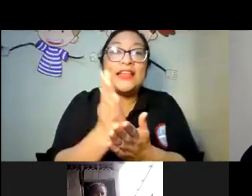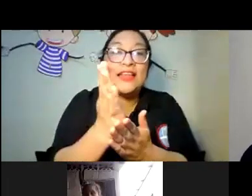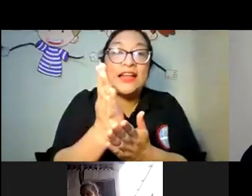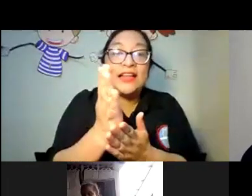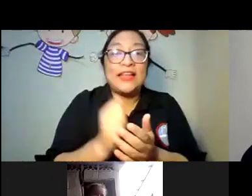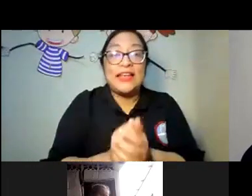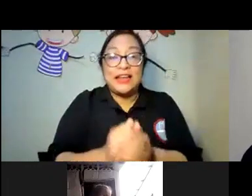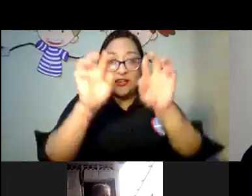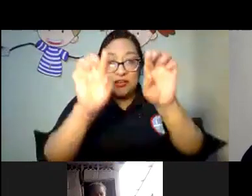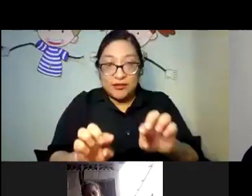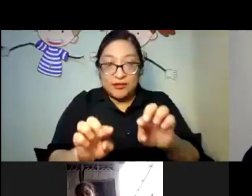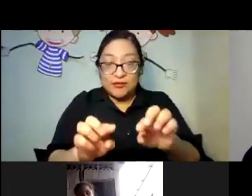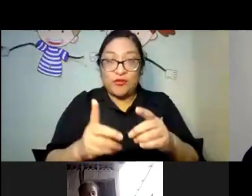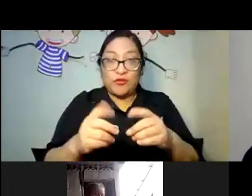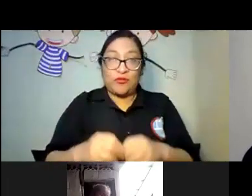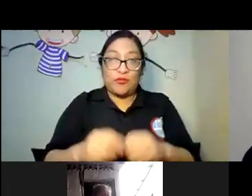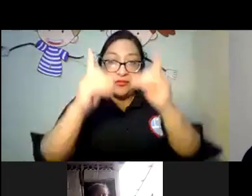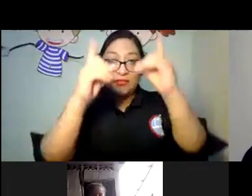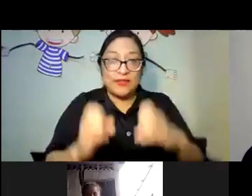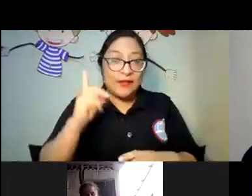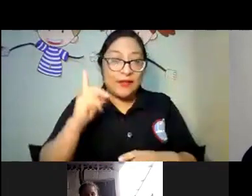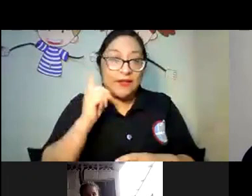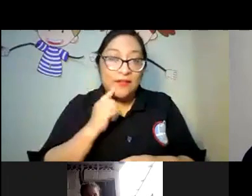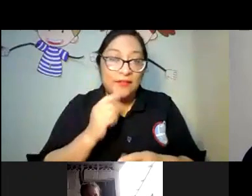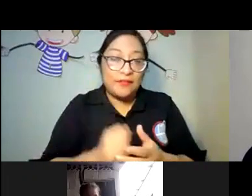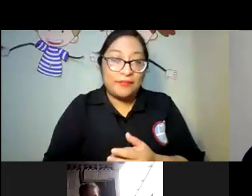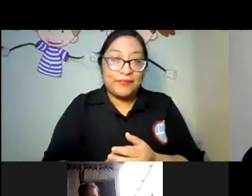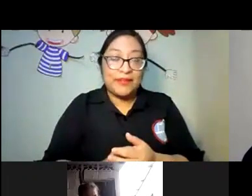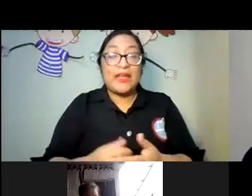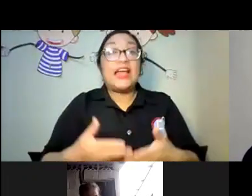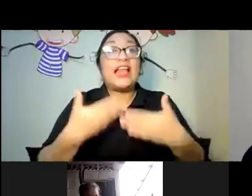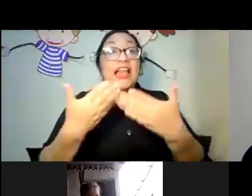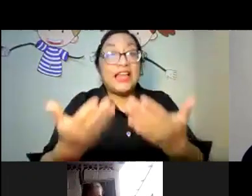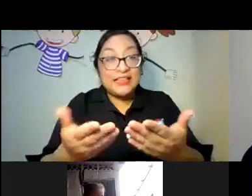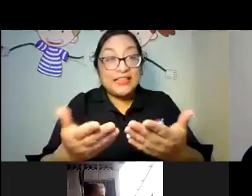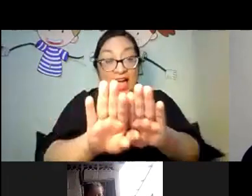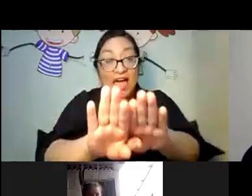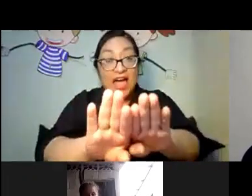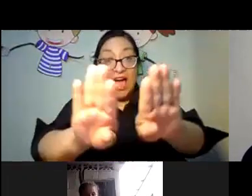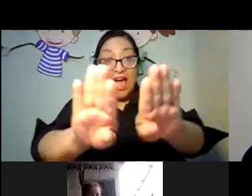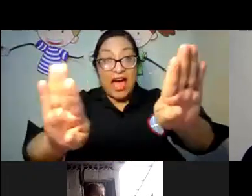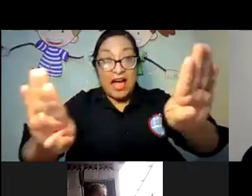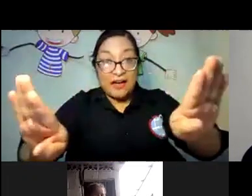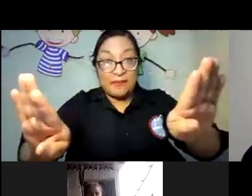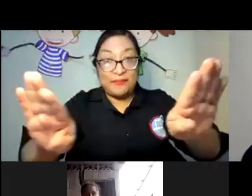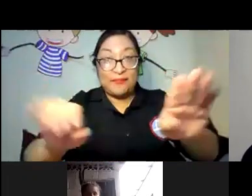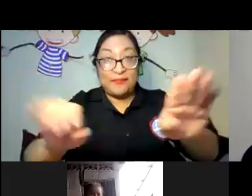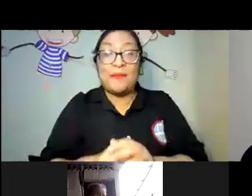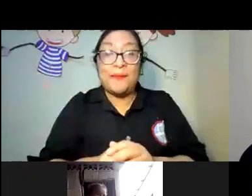auditiva. Brinda el acceso a los diferentes entornos y ámbitos como medio de